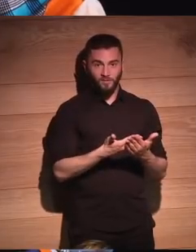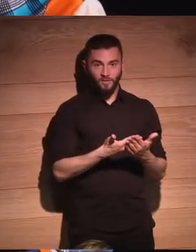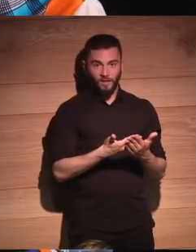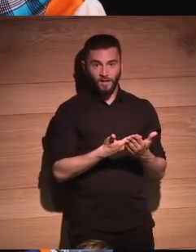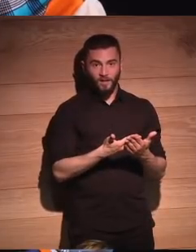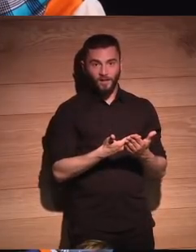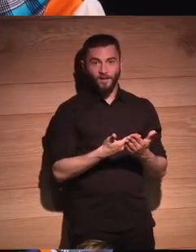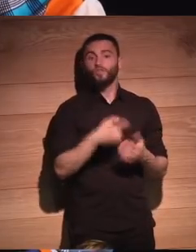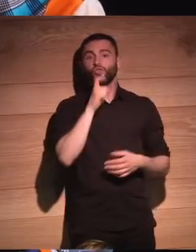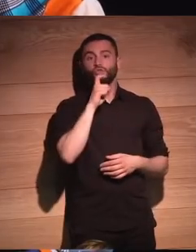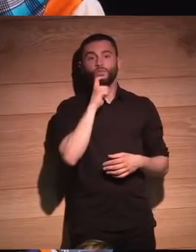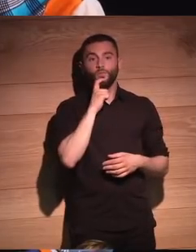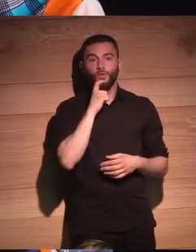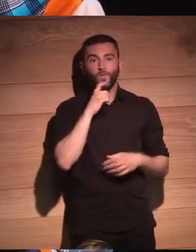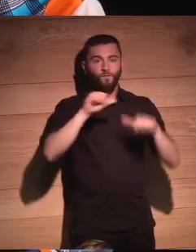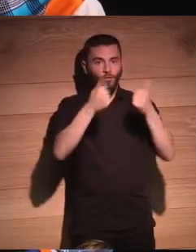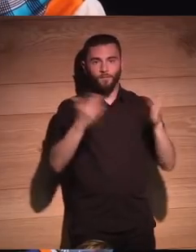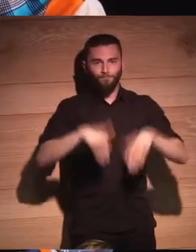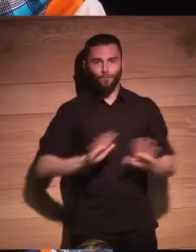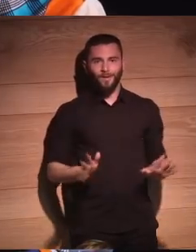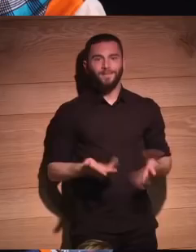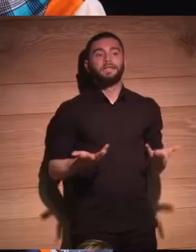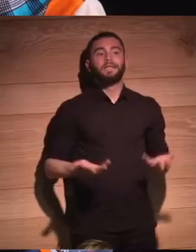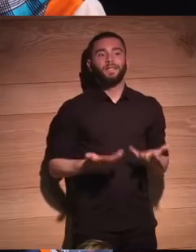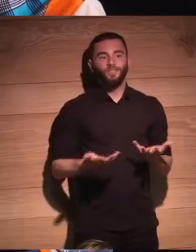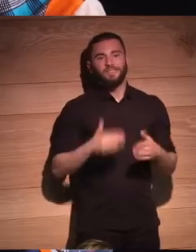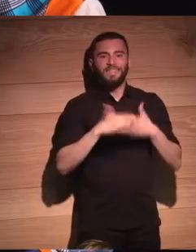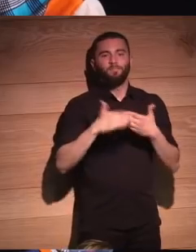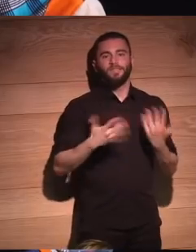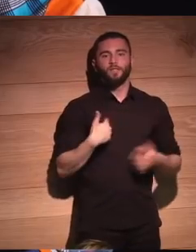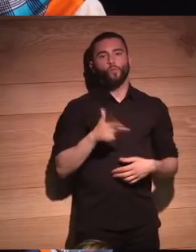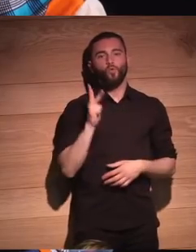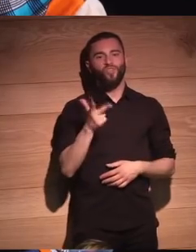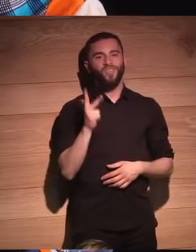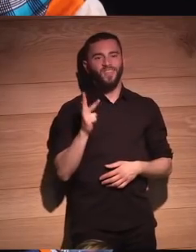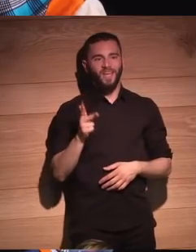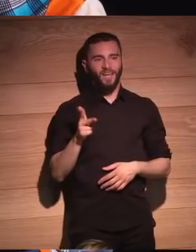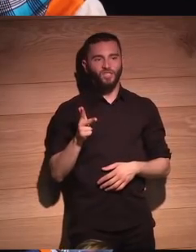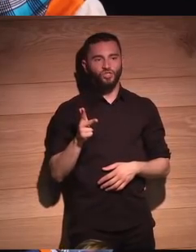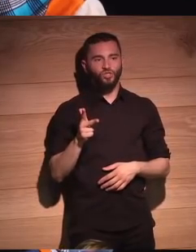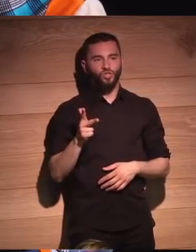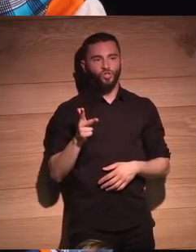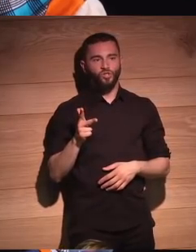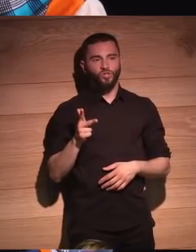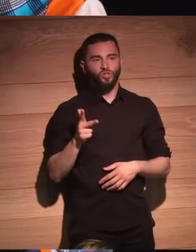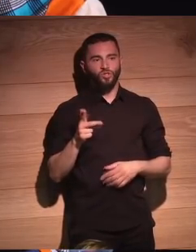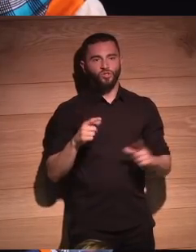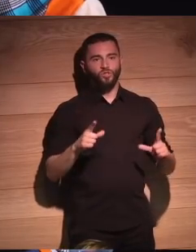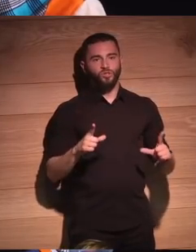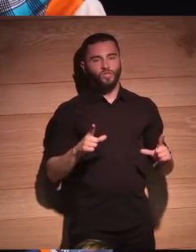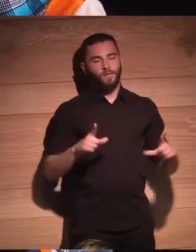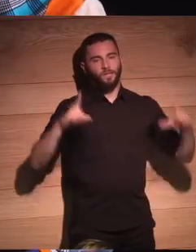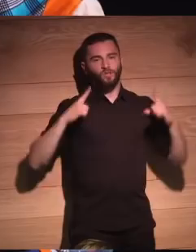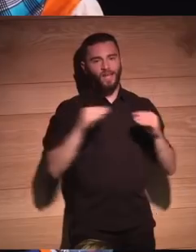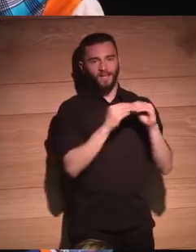¿no? Y entonces eso le sirve para negociar unos derechos respecto al personaje, como muy pocos dibujantes lo han tenido, ¿no?